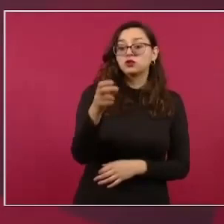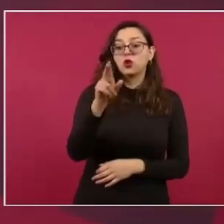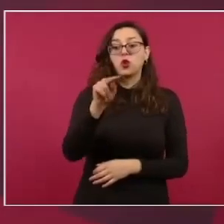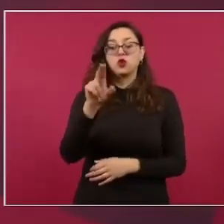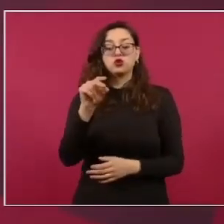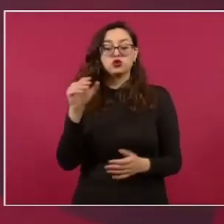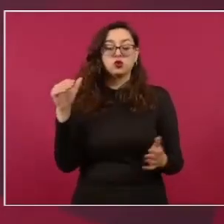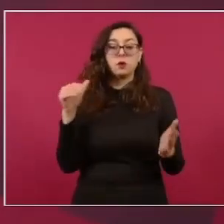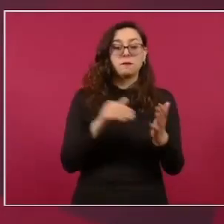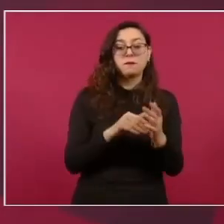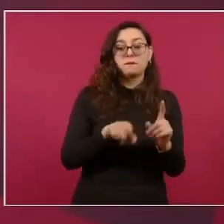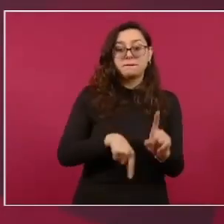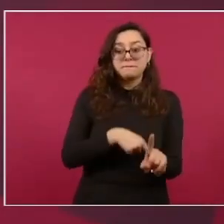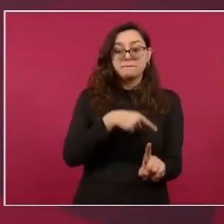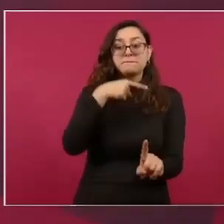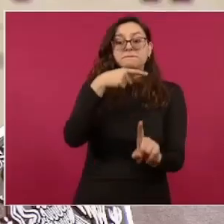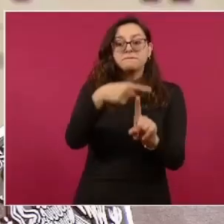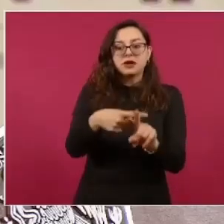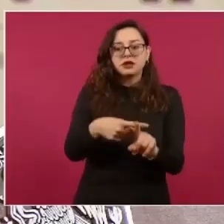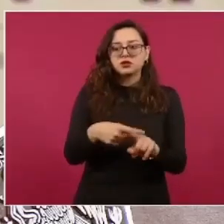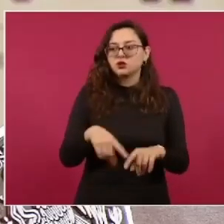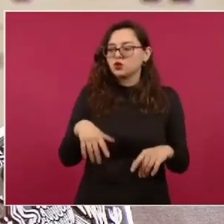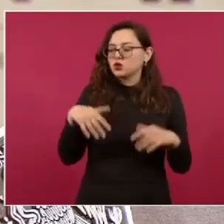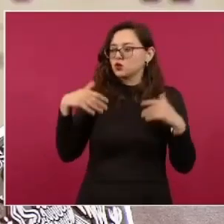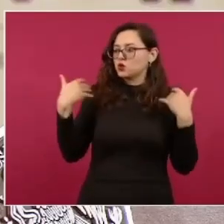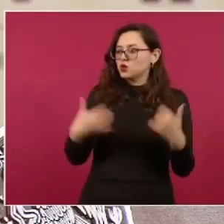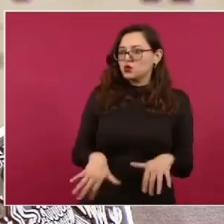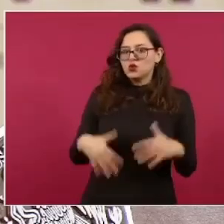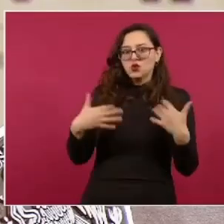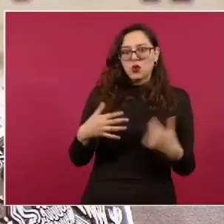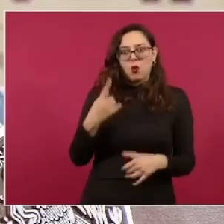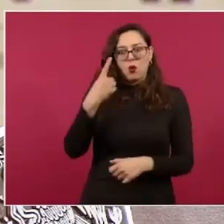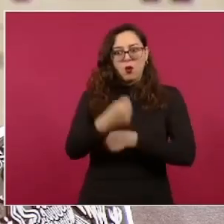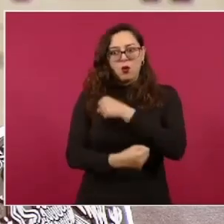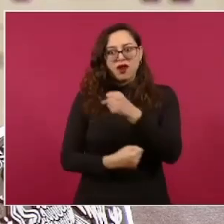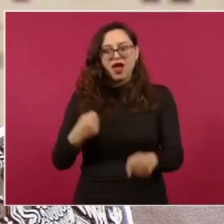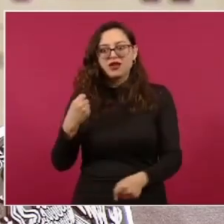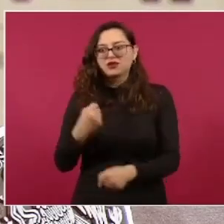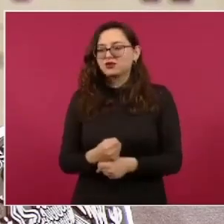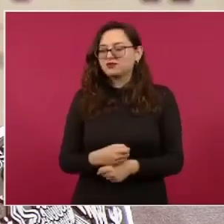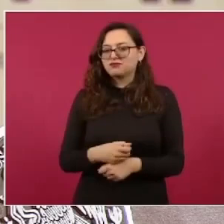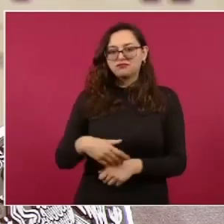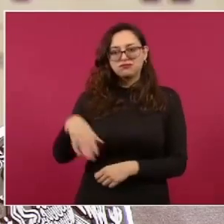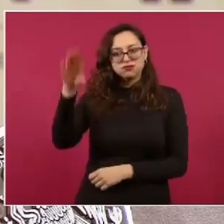Mexicano del Seguro Social, una cifra que nunca antes se había logrado.